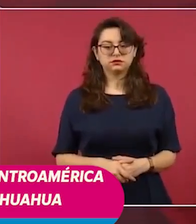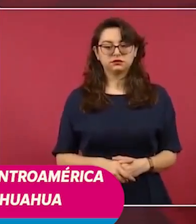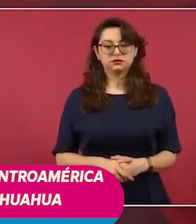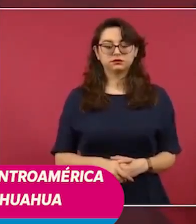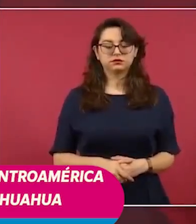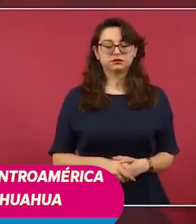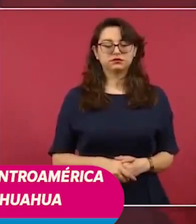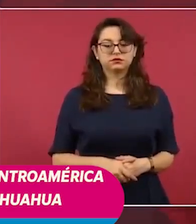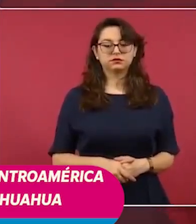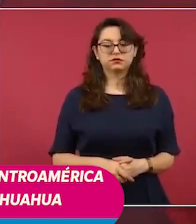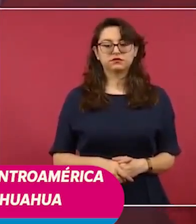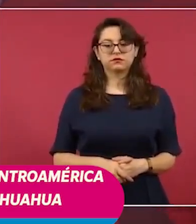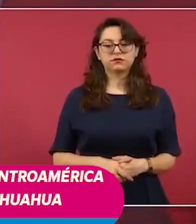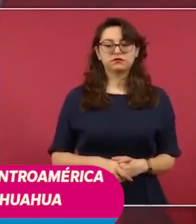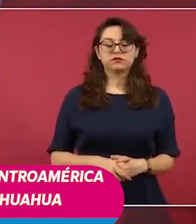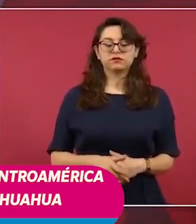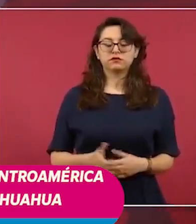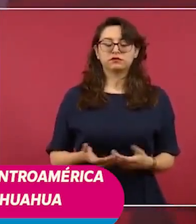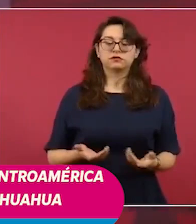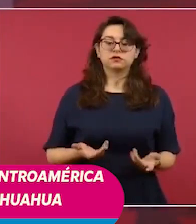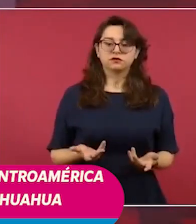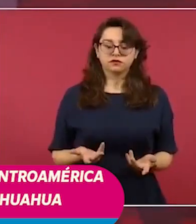de manera